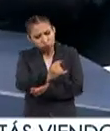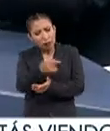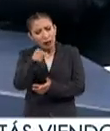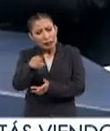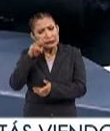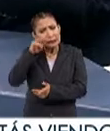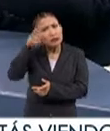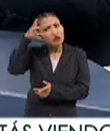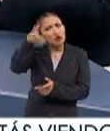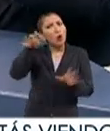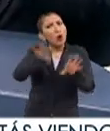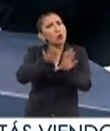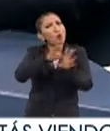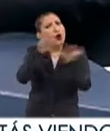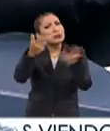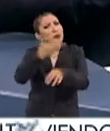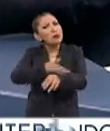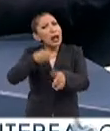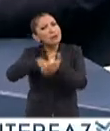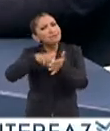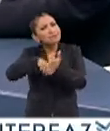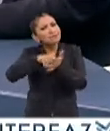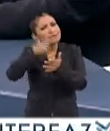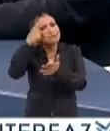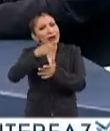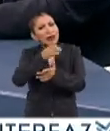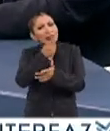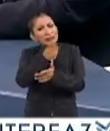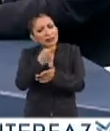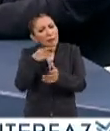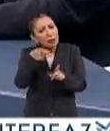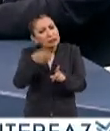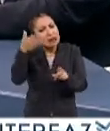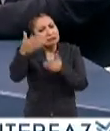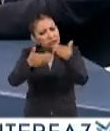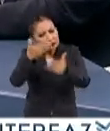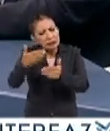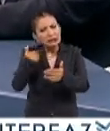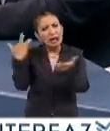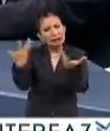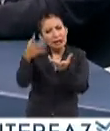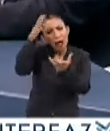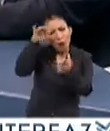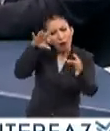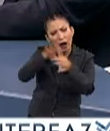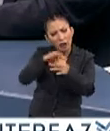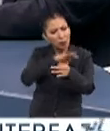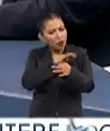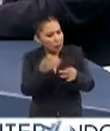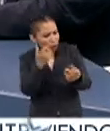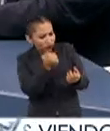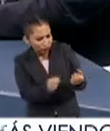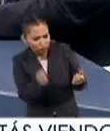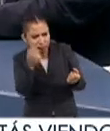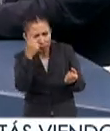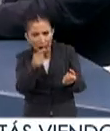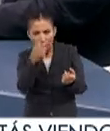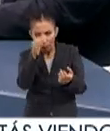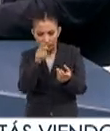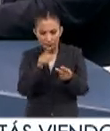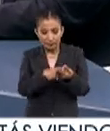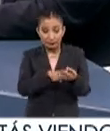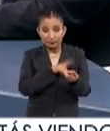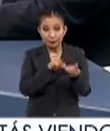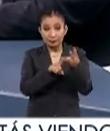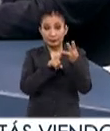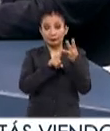y una mirada de futuro y una capacidad para decir vamos adelante y vamos a construir acuerdos, vamos a tener la capacidad para construir acuerdos. Y